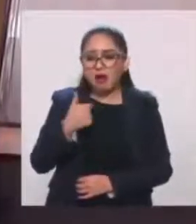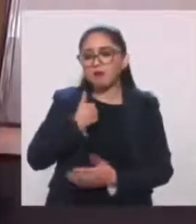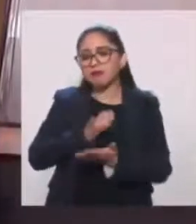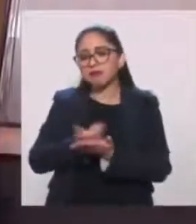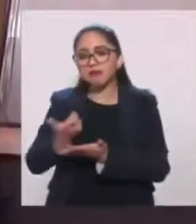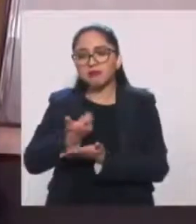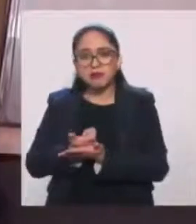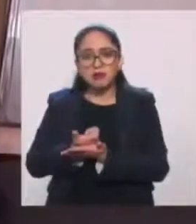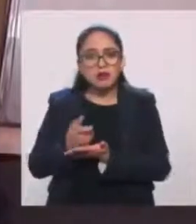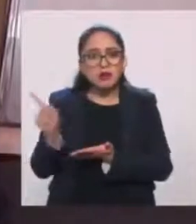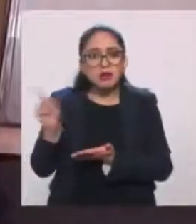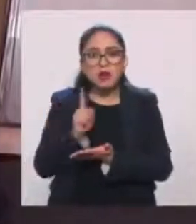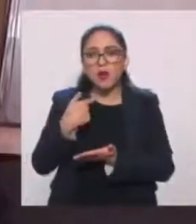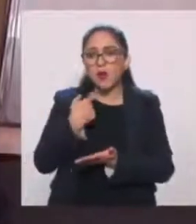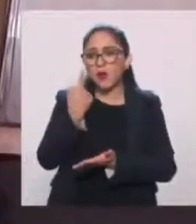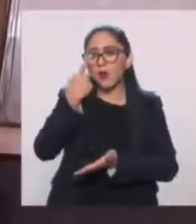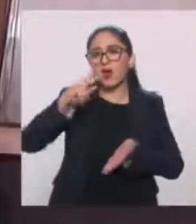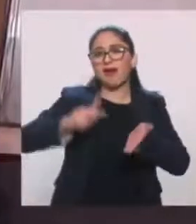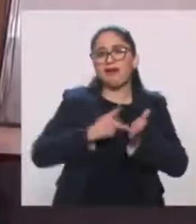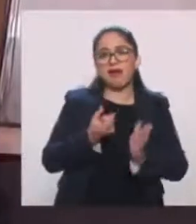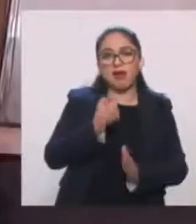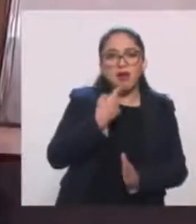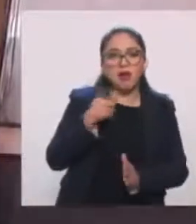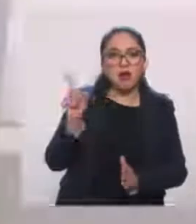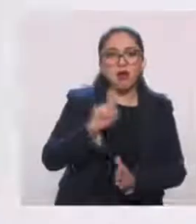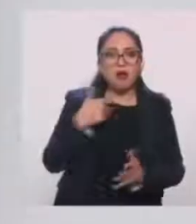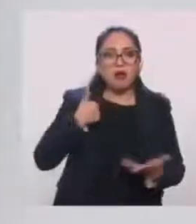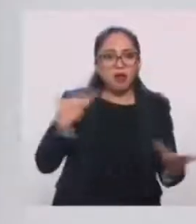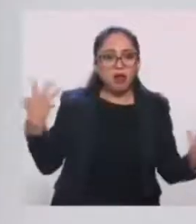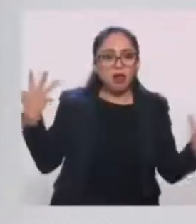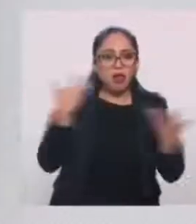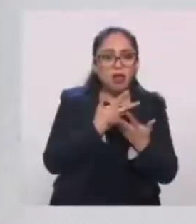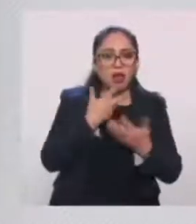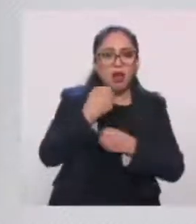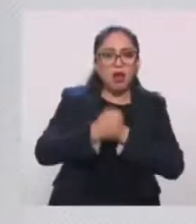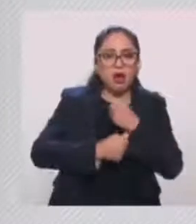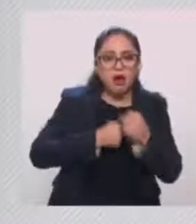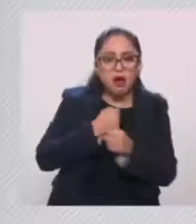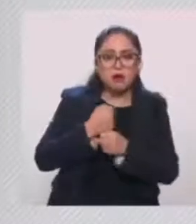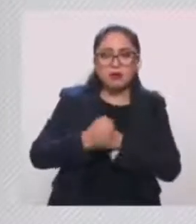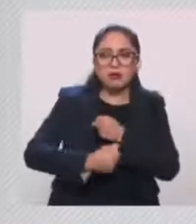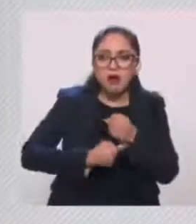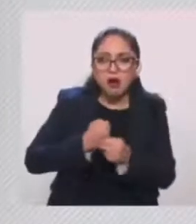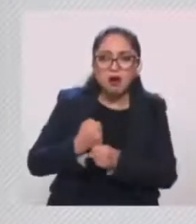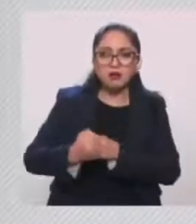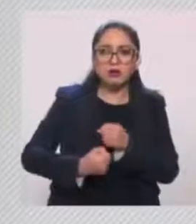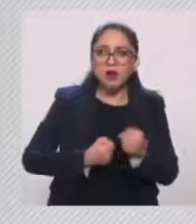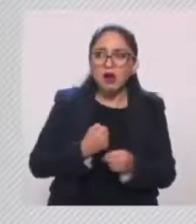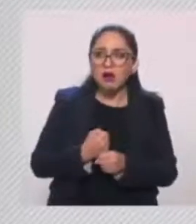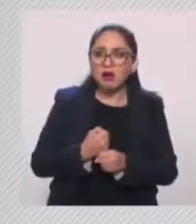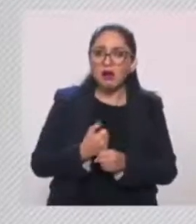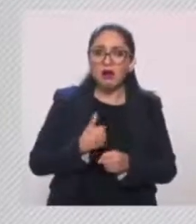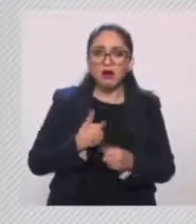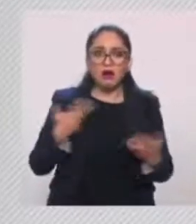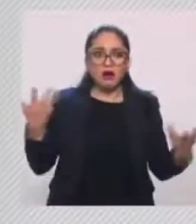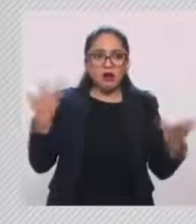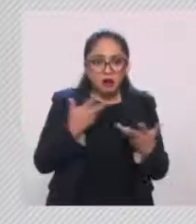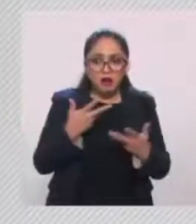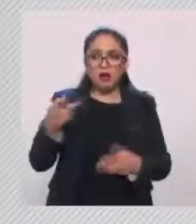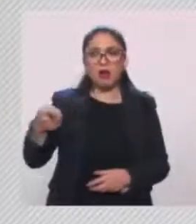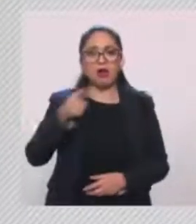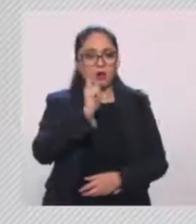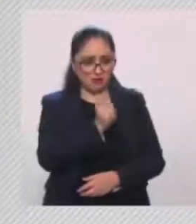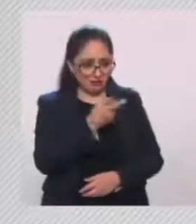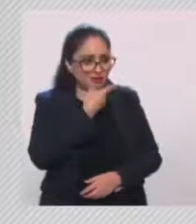iba a ser de por vida. Entonces fui al IMSS y les dije, es que mire, por eso no hay aquí. Entonces este muchacho me invitó a